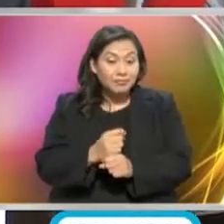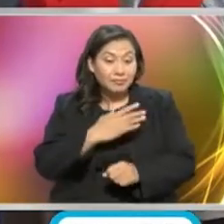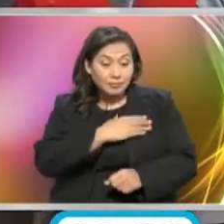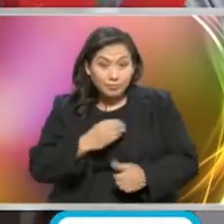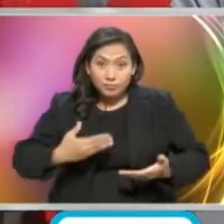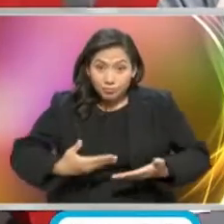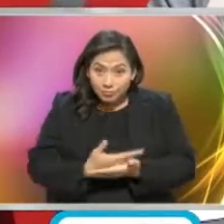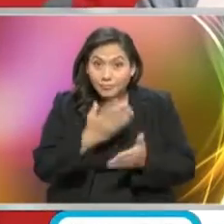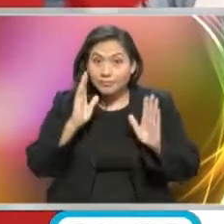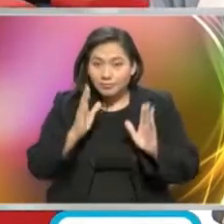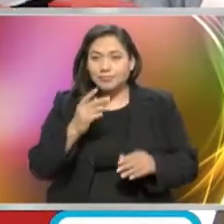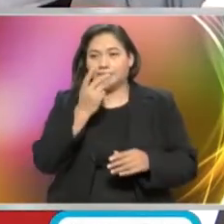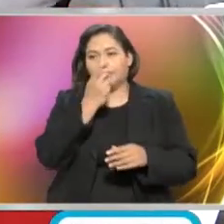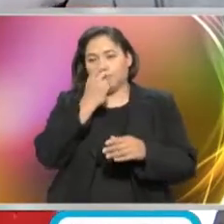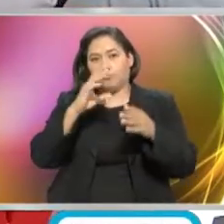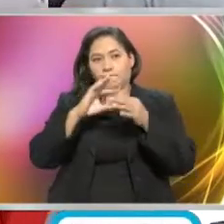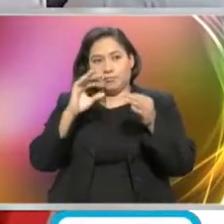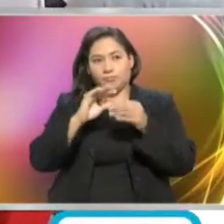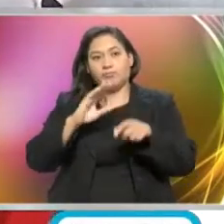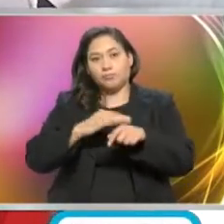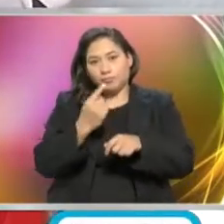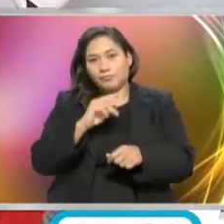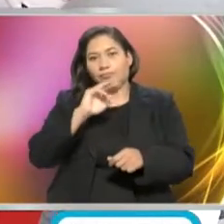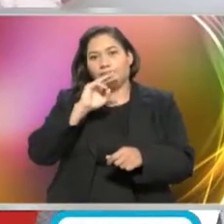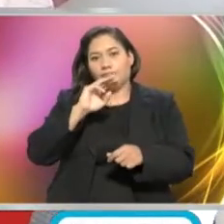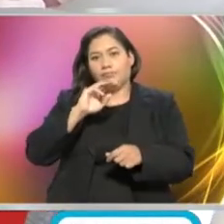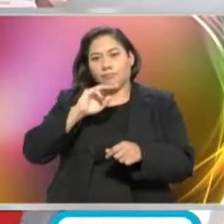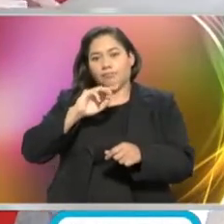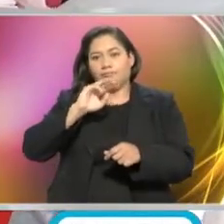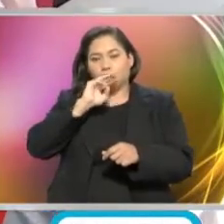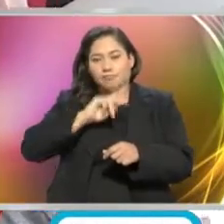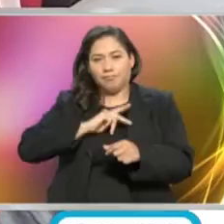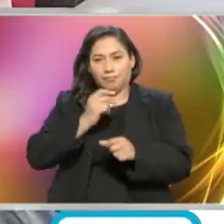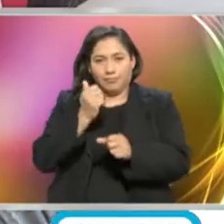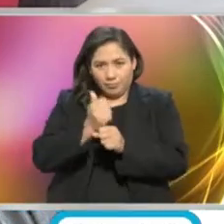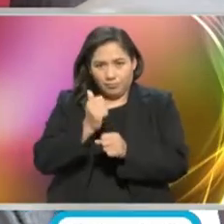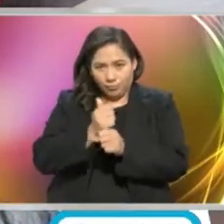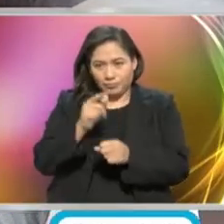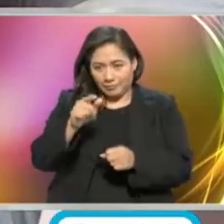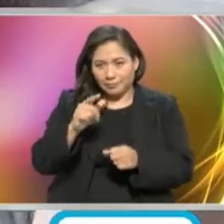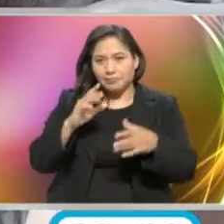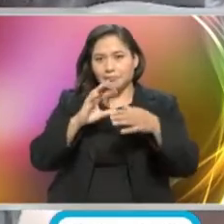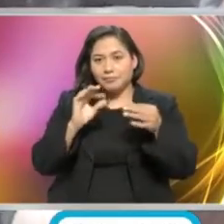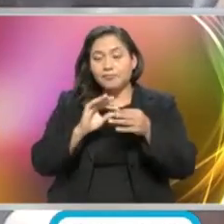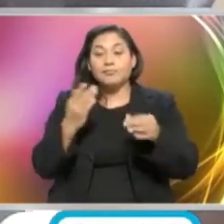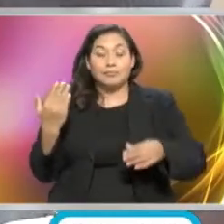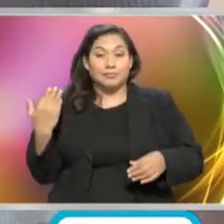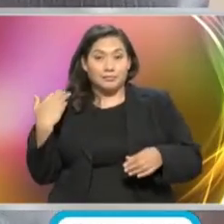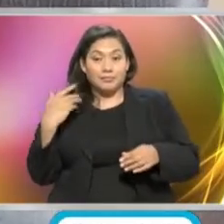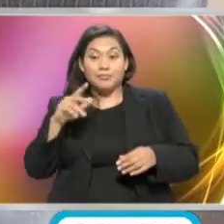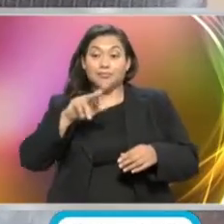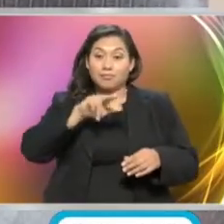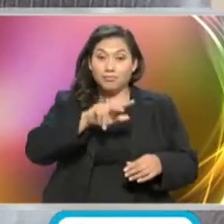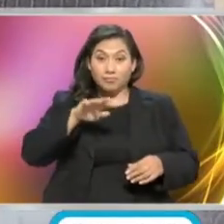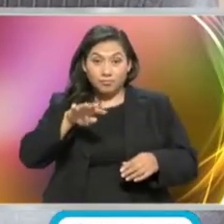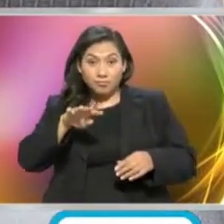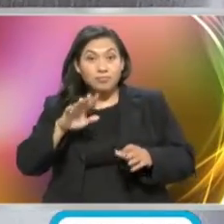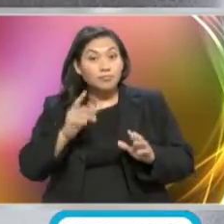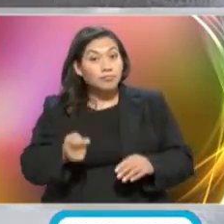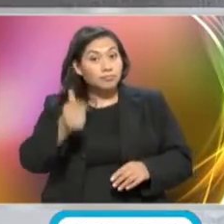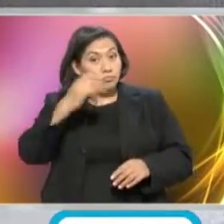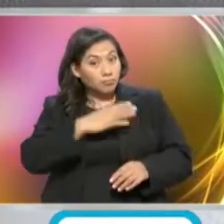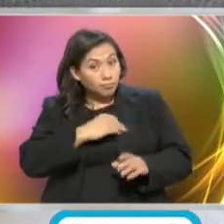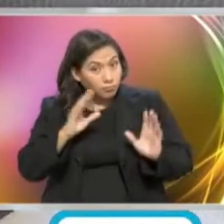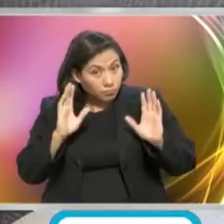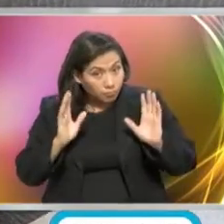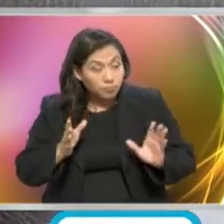hijos. Y te lo comparto porque, bueno, hablo de mi abuela y también ya de otras generaciones un poco más actuales. Desde los 18, 19 años tenían su primer